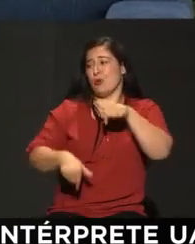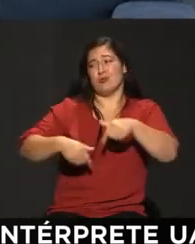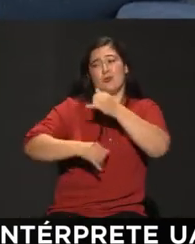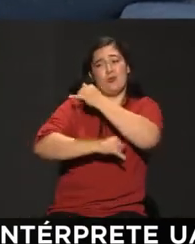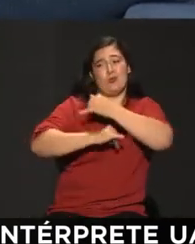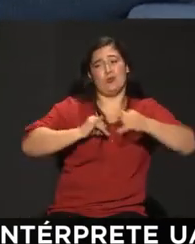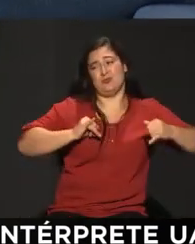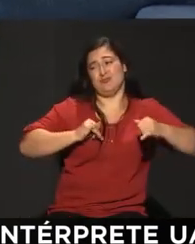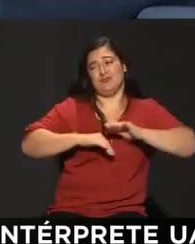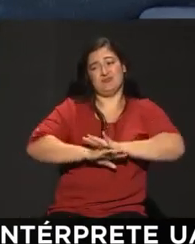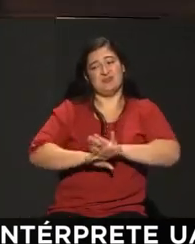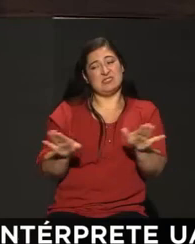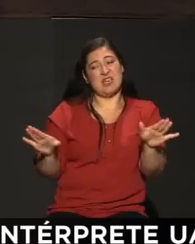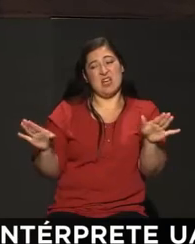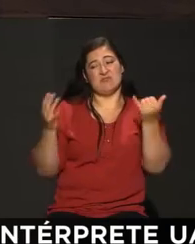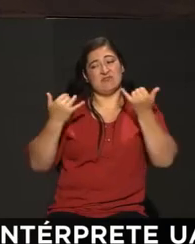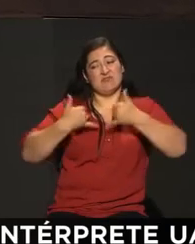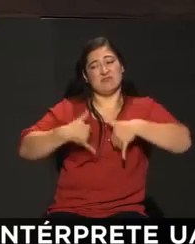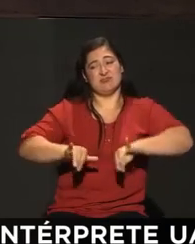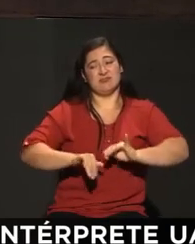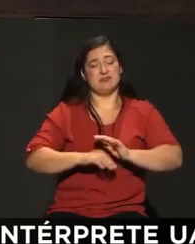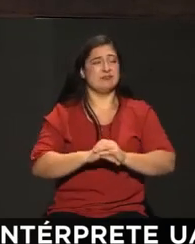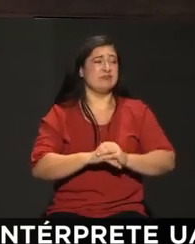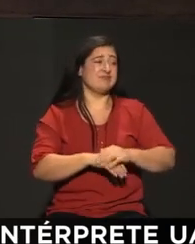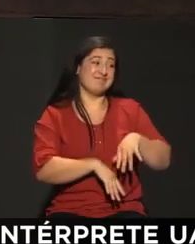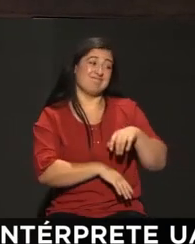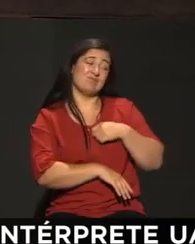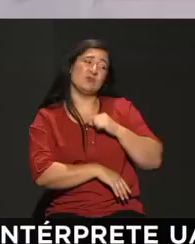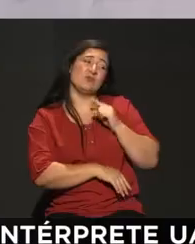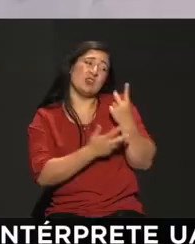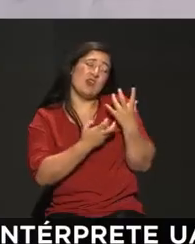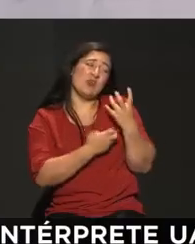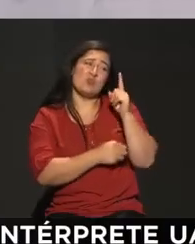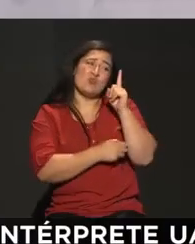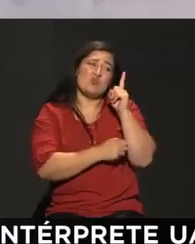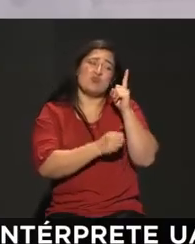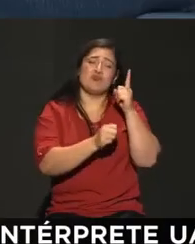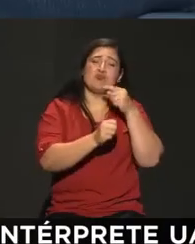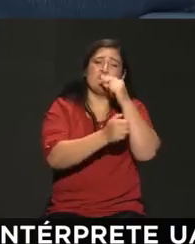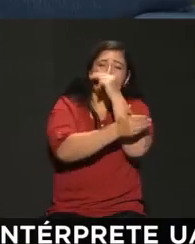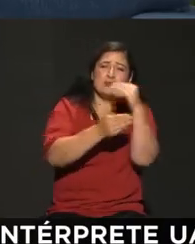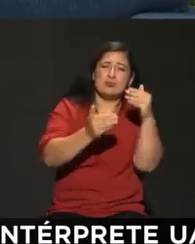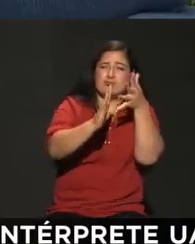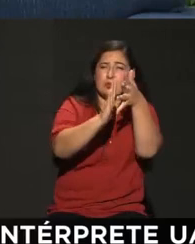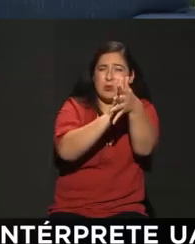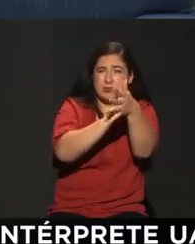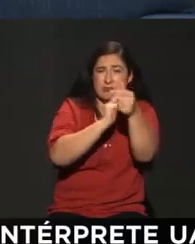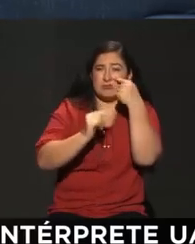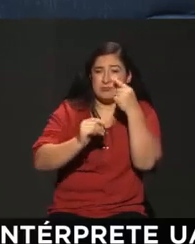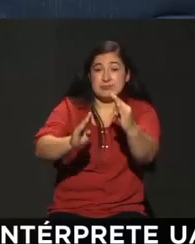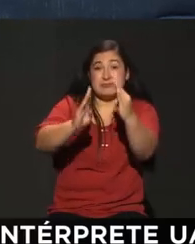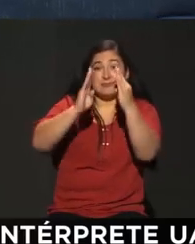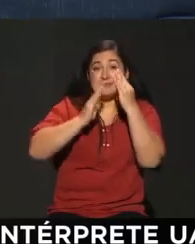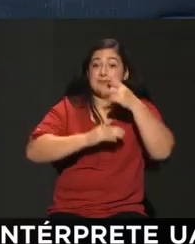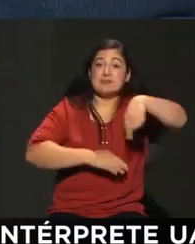Es el último programa. Ajá. Terminamos. Ay, pero nosotros les tenemos un mensaje y así que escuchen ahí en casita.